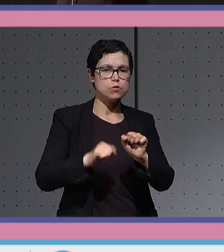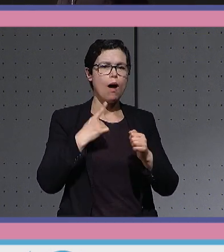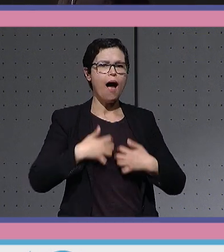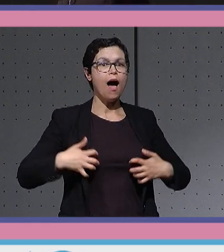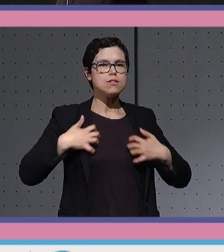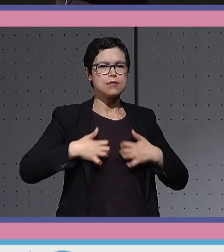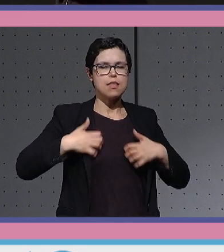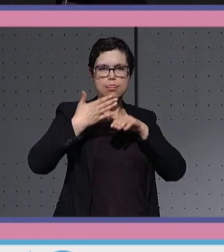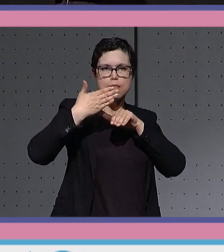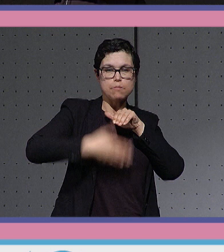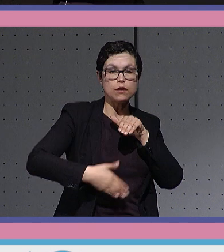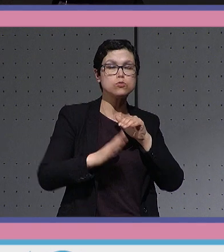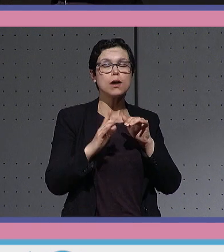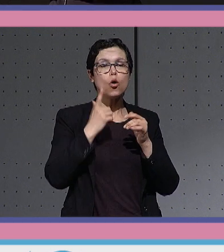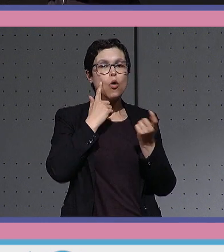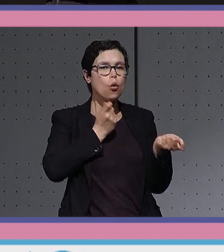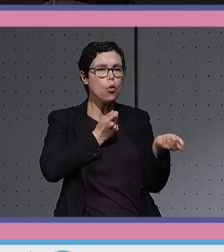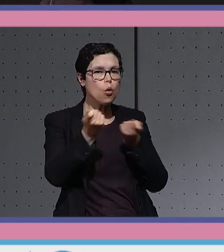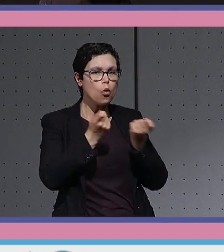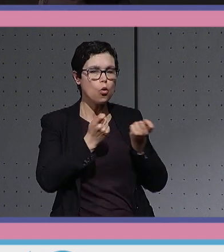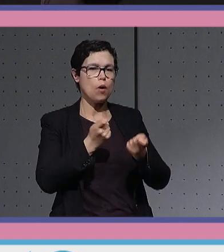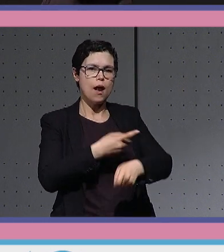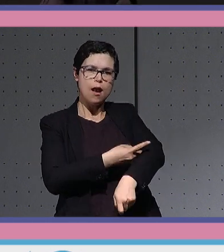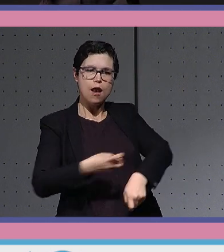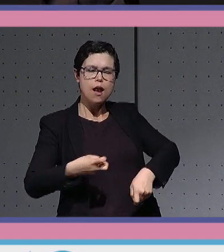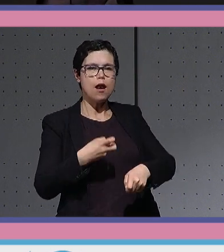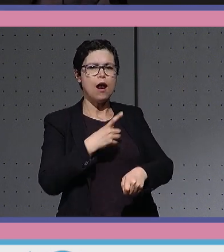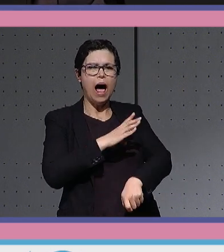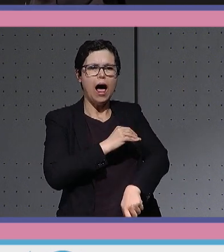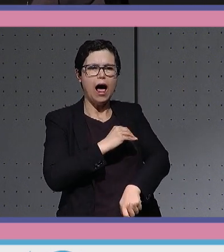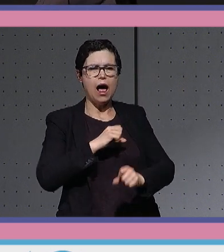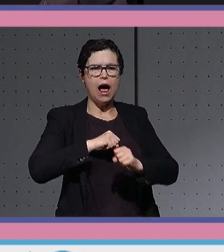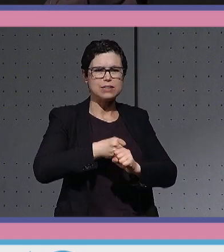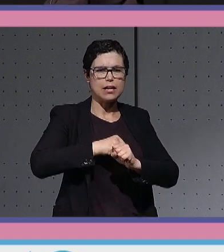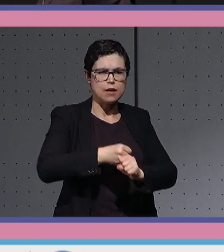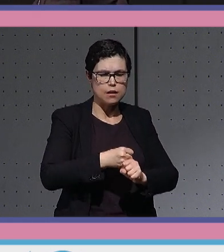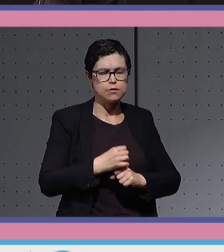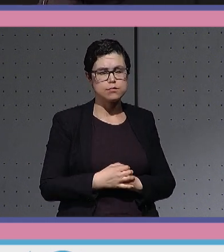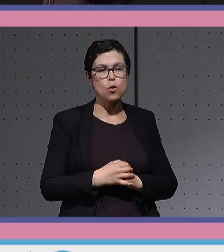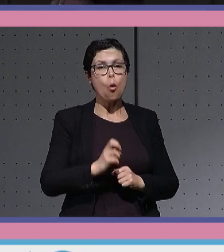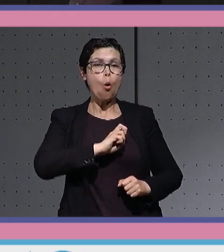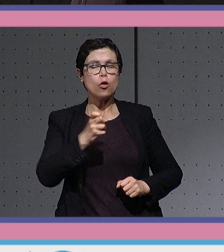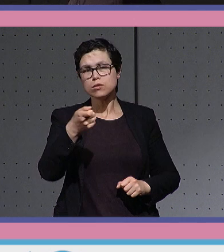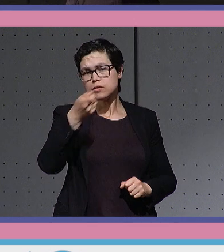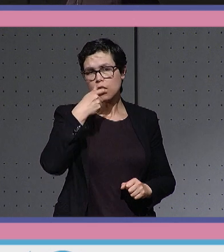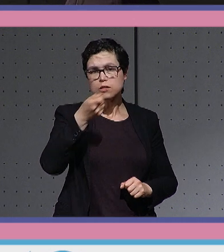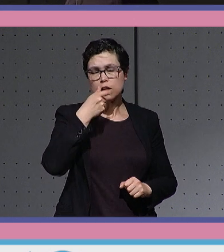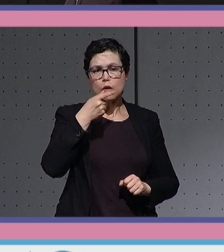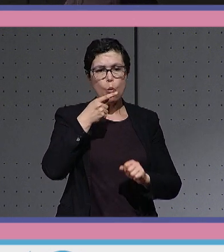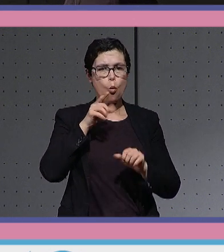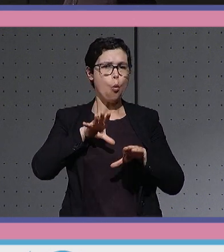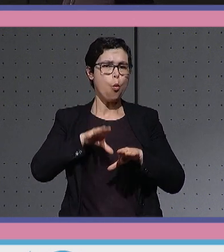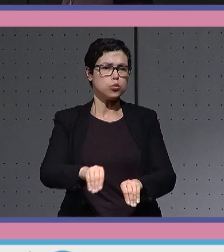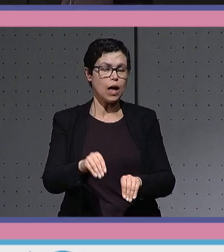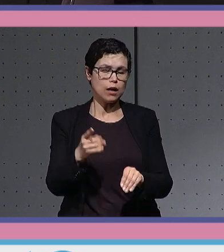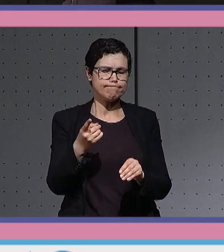que necesitan controles de presión arterial, etcétera, etcétera, y unas muy, muy utilizadas, que a veces utilizamos demasiado y que también conviene que le demos una vuelta